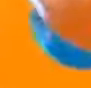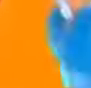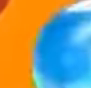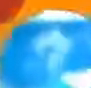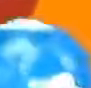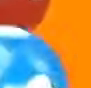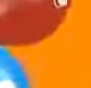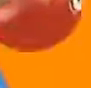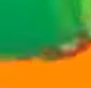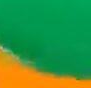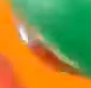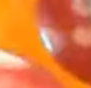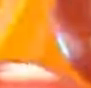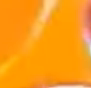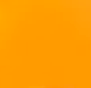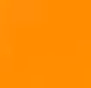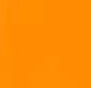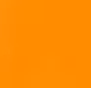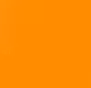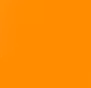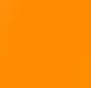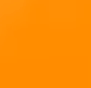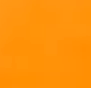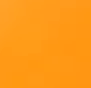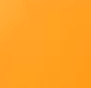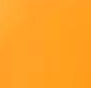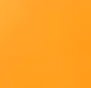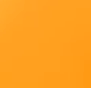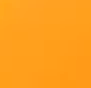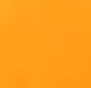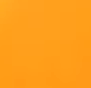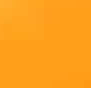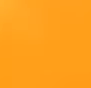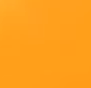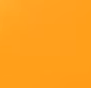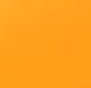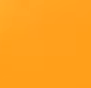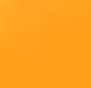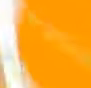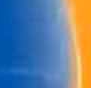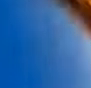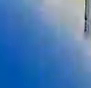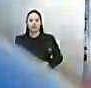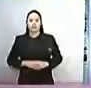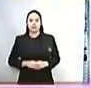de cumplir tus sueños. Bienvenidos al sorteo Loto.